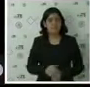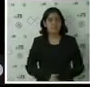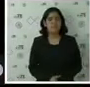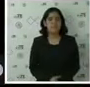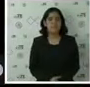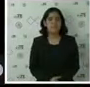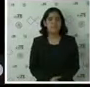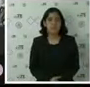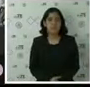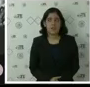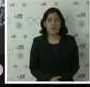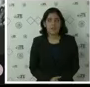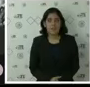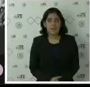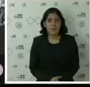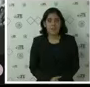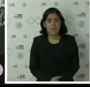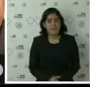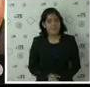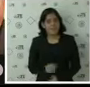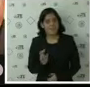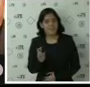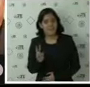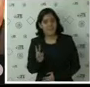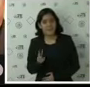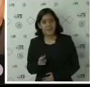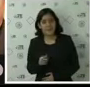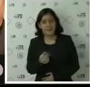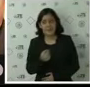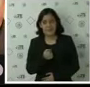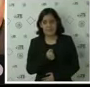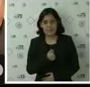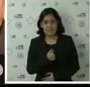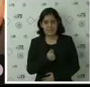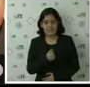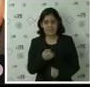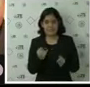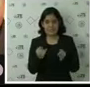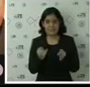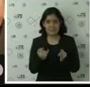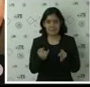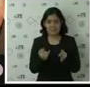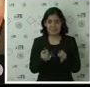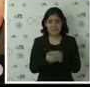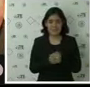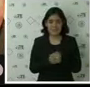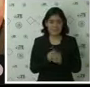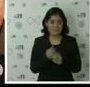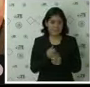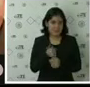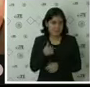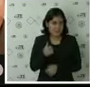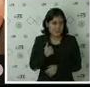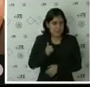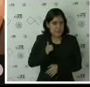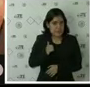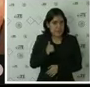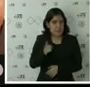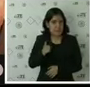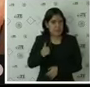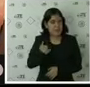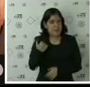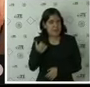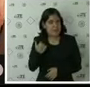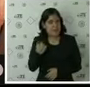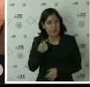Pues mejor cierre. Yo creo que no podría, yo la verdad es que no pretendo abusar porque este evento